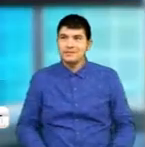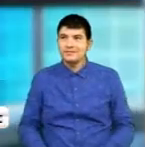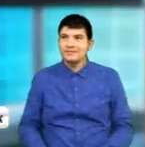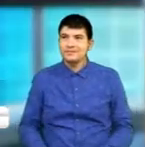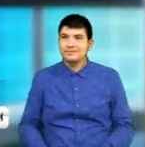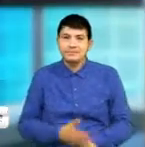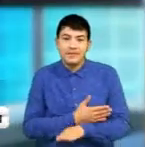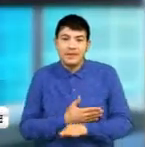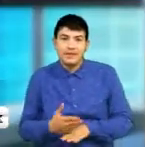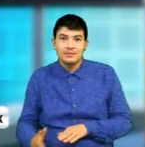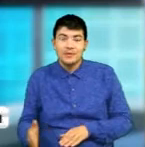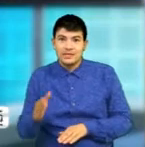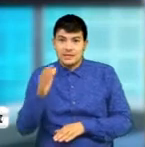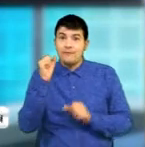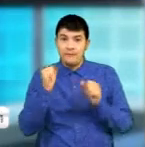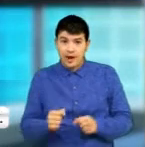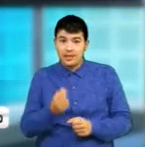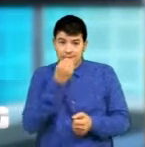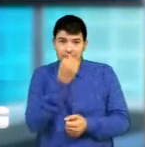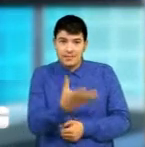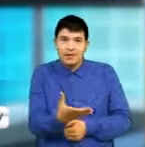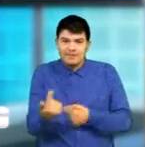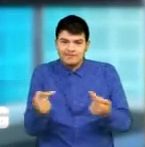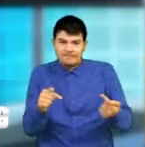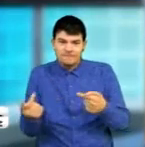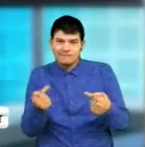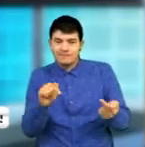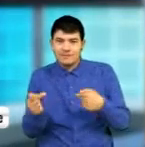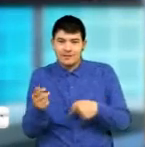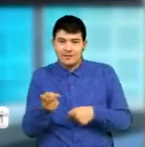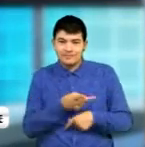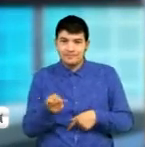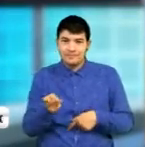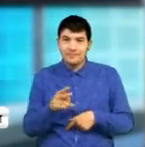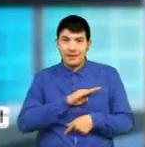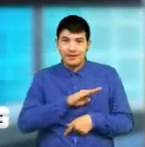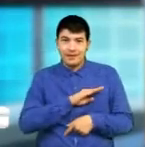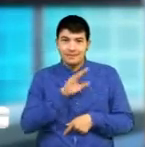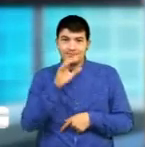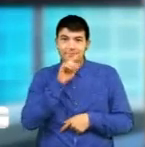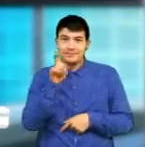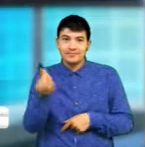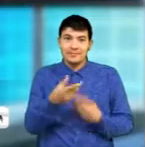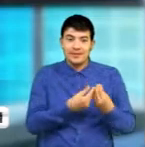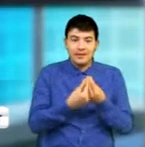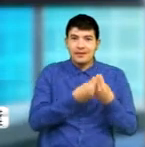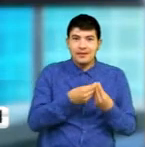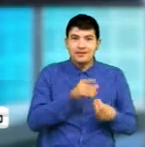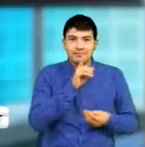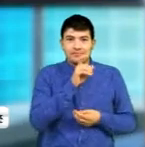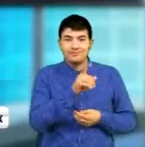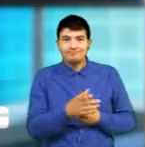Y luego de estas fuertes declaraciones y de que la tensión aumente entre el alcalde de Bucaramanga y los concejales de la